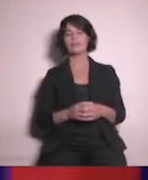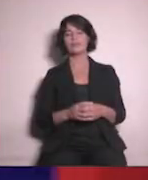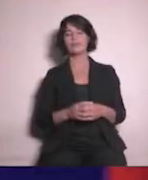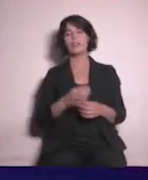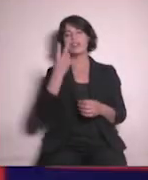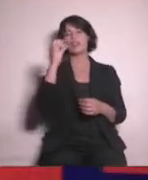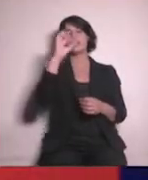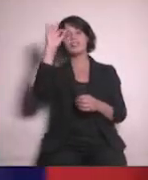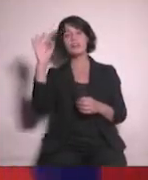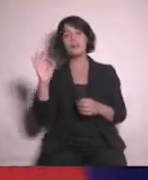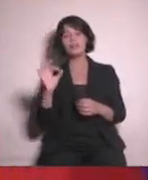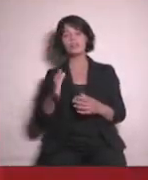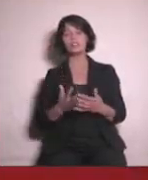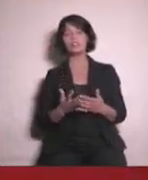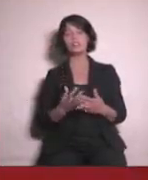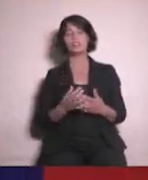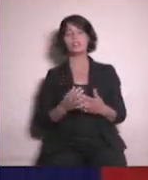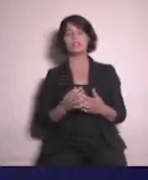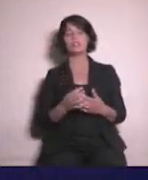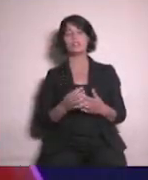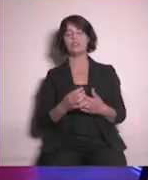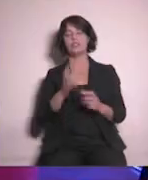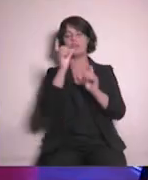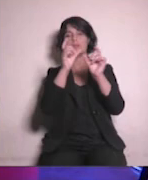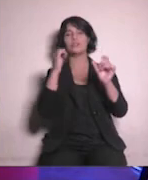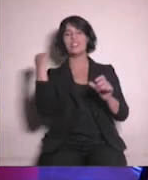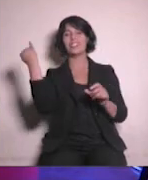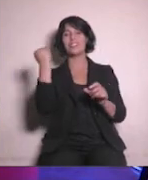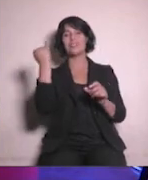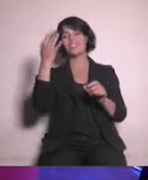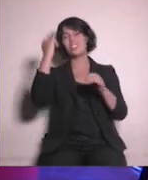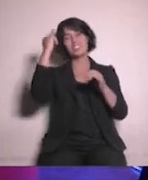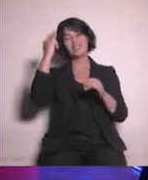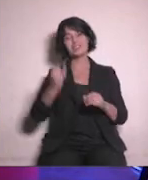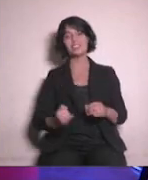Al 30% que está en los independientes de siempre,